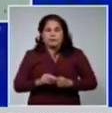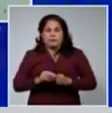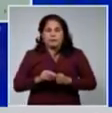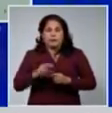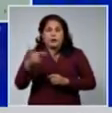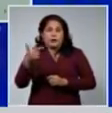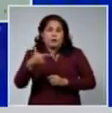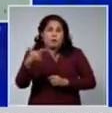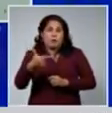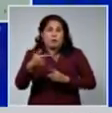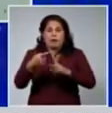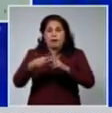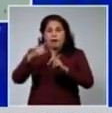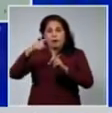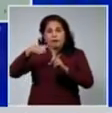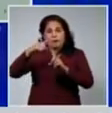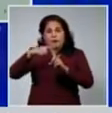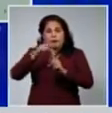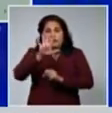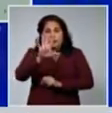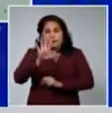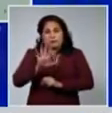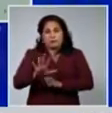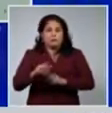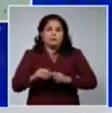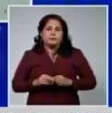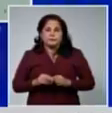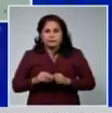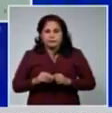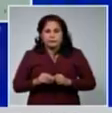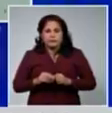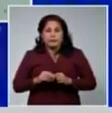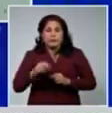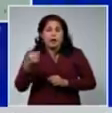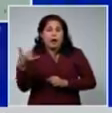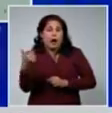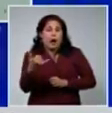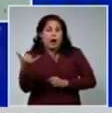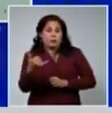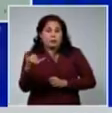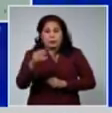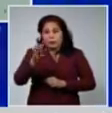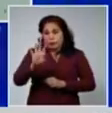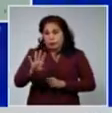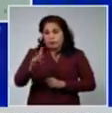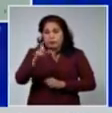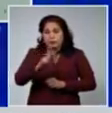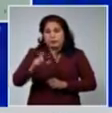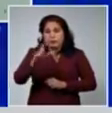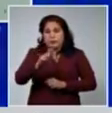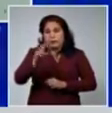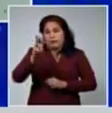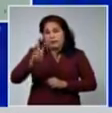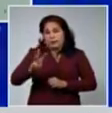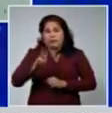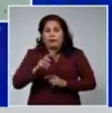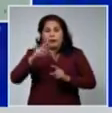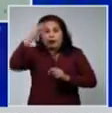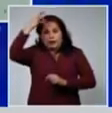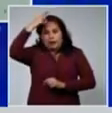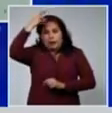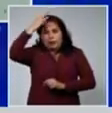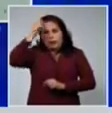terminar con cinco cargadores patrimoni con cuatro cabaiguán tres tablas cosas